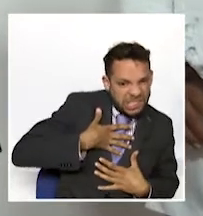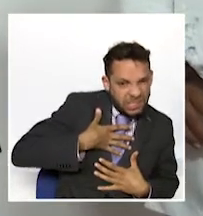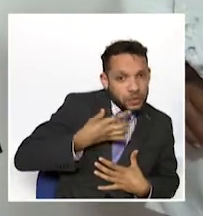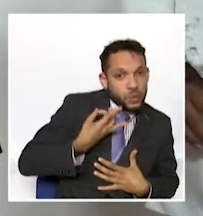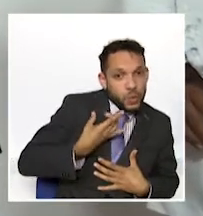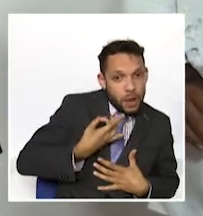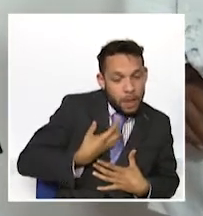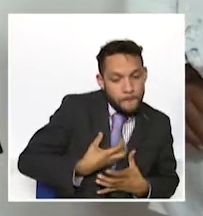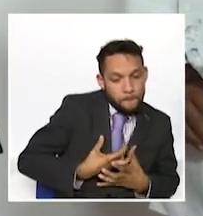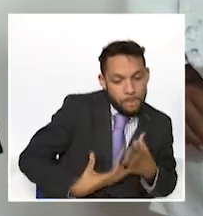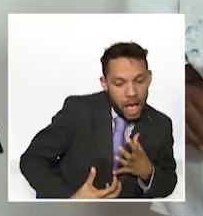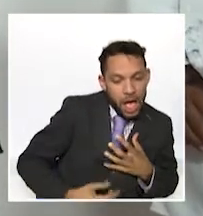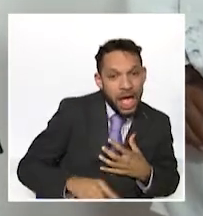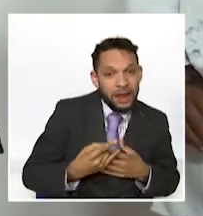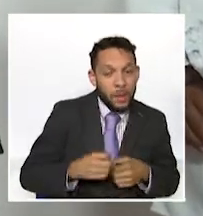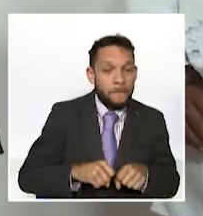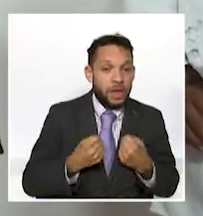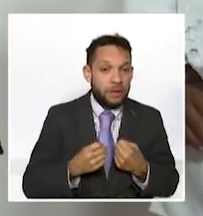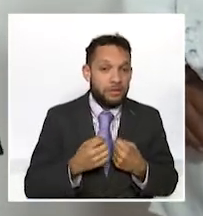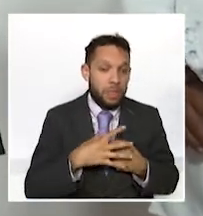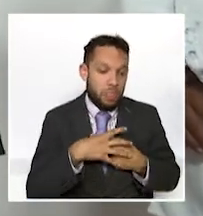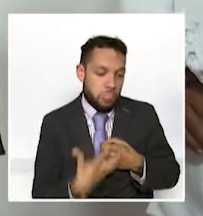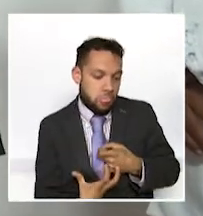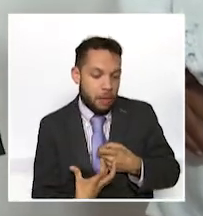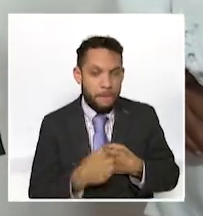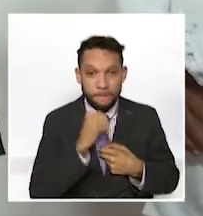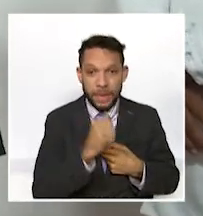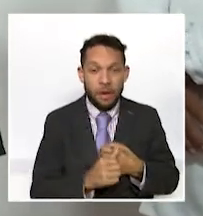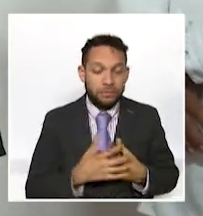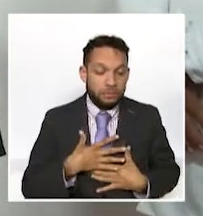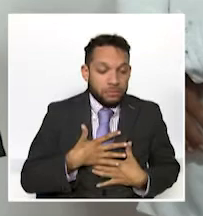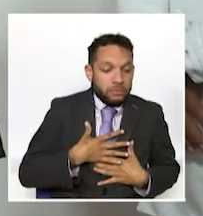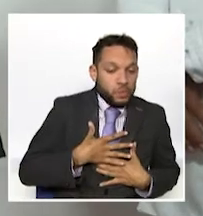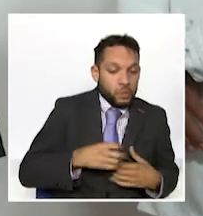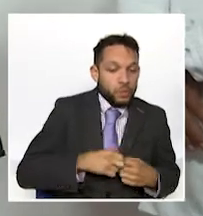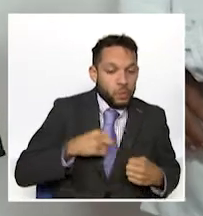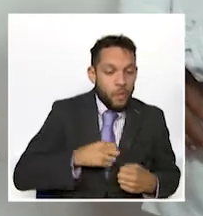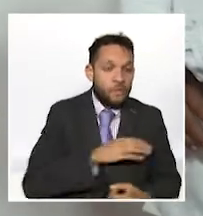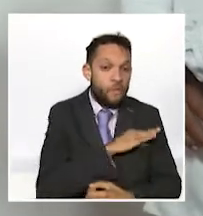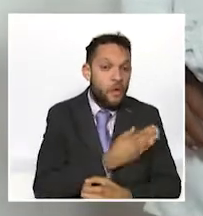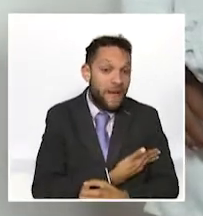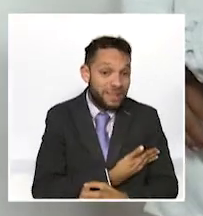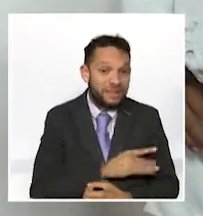desarrollar una hernia al tratar de contener la fuerza que uno está haciendo para generar el ajuste.